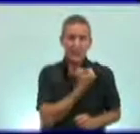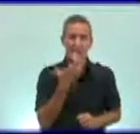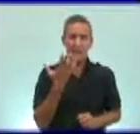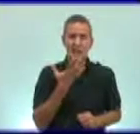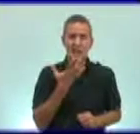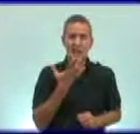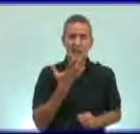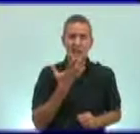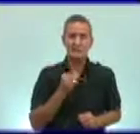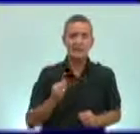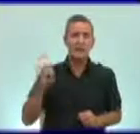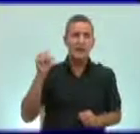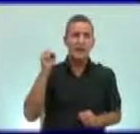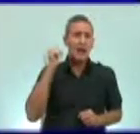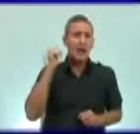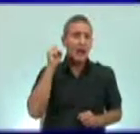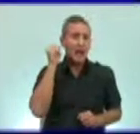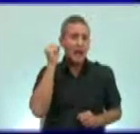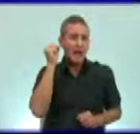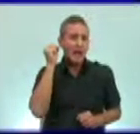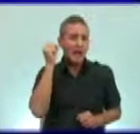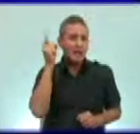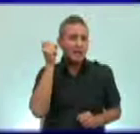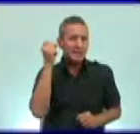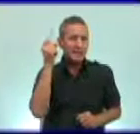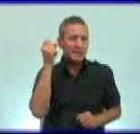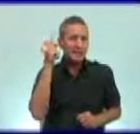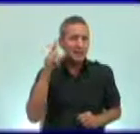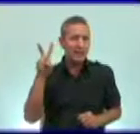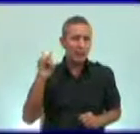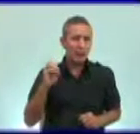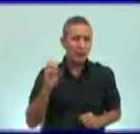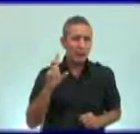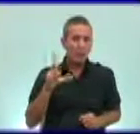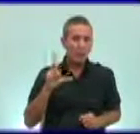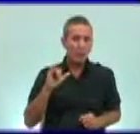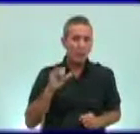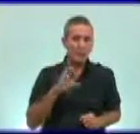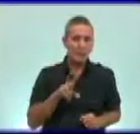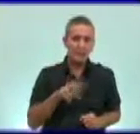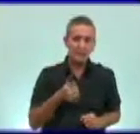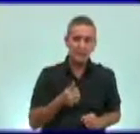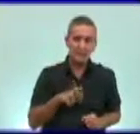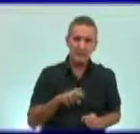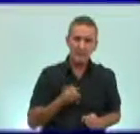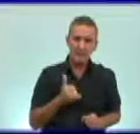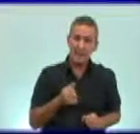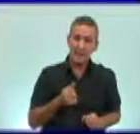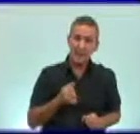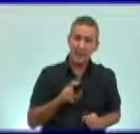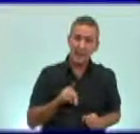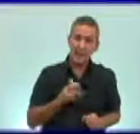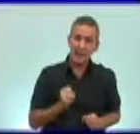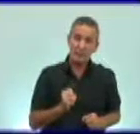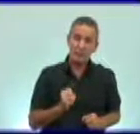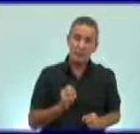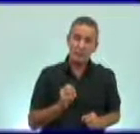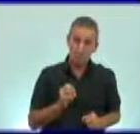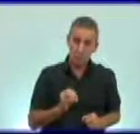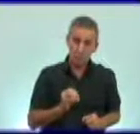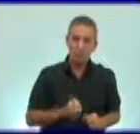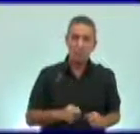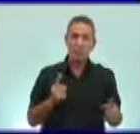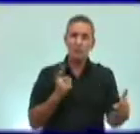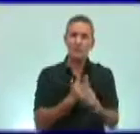ideal bolivariano porque asumió una posición contraria a esos propios ideales. Sin embargo, el propio Páez